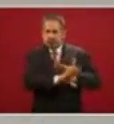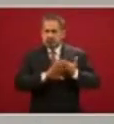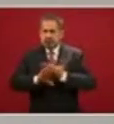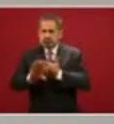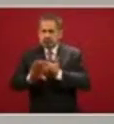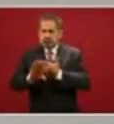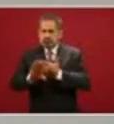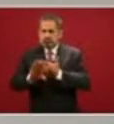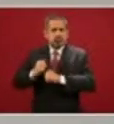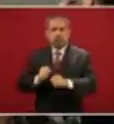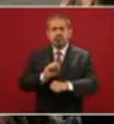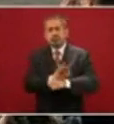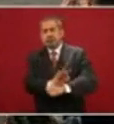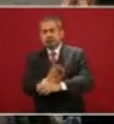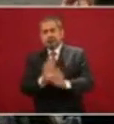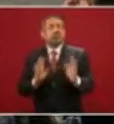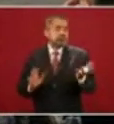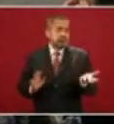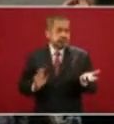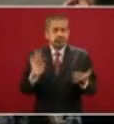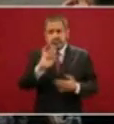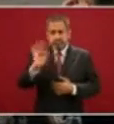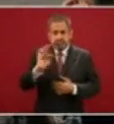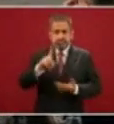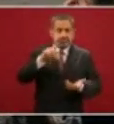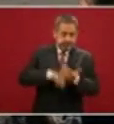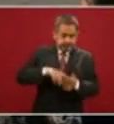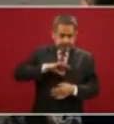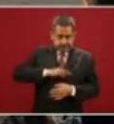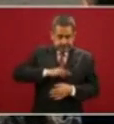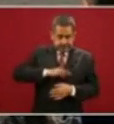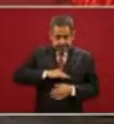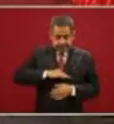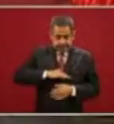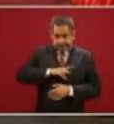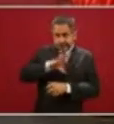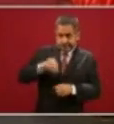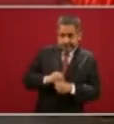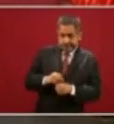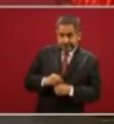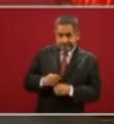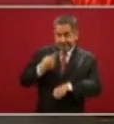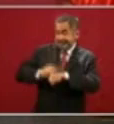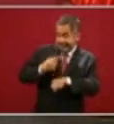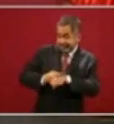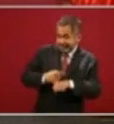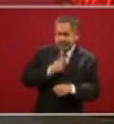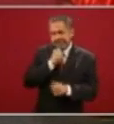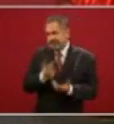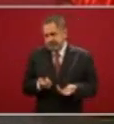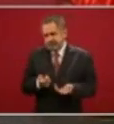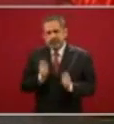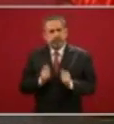virus. Pero no quiere decir que 7 de cada 10 van a tener la enfermedad y mucho menos